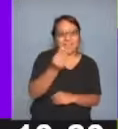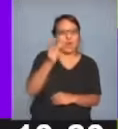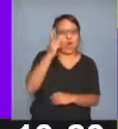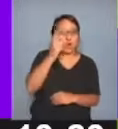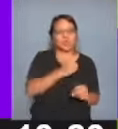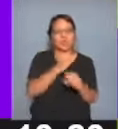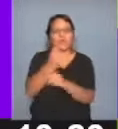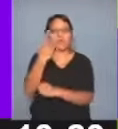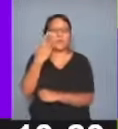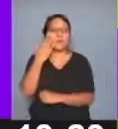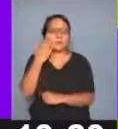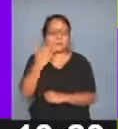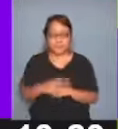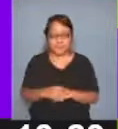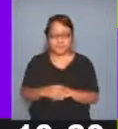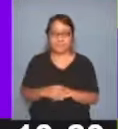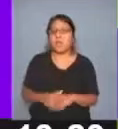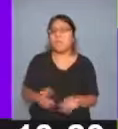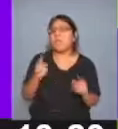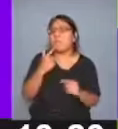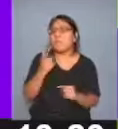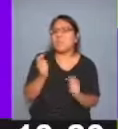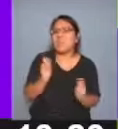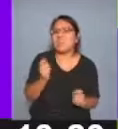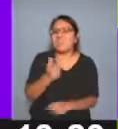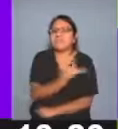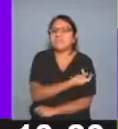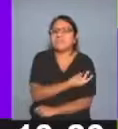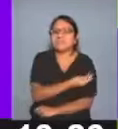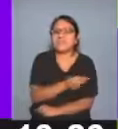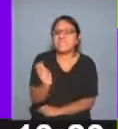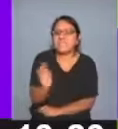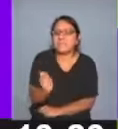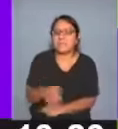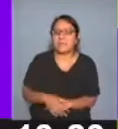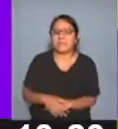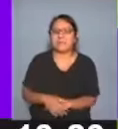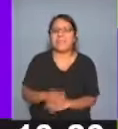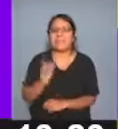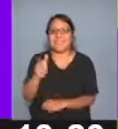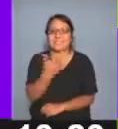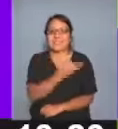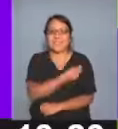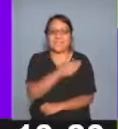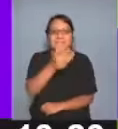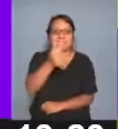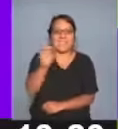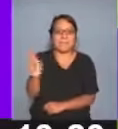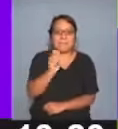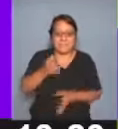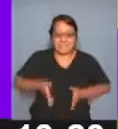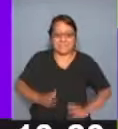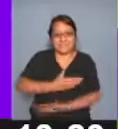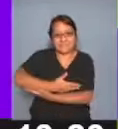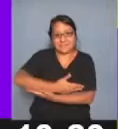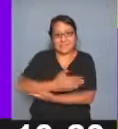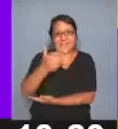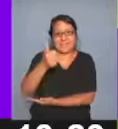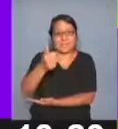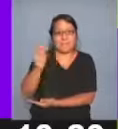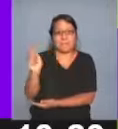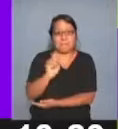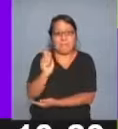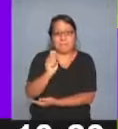¿A quiénes va destinada en este caso las vacunas que llegaron? Las vacunas COVID a partir de los 6 meses de edad hasta